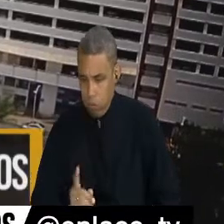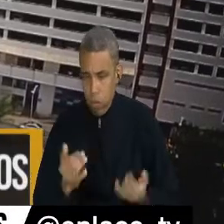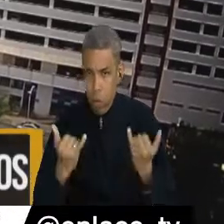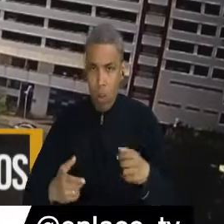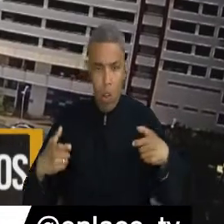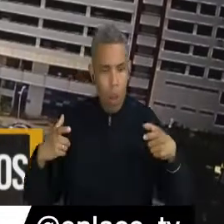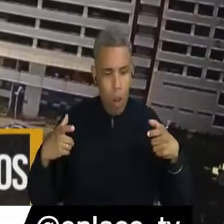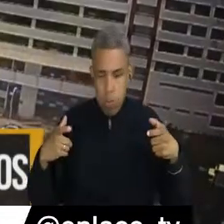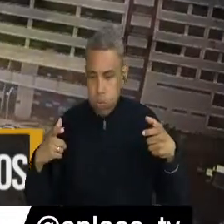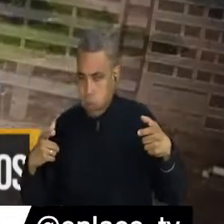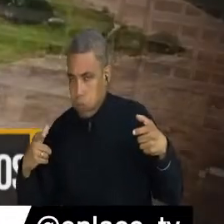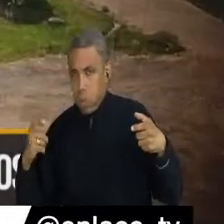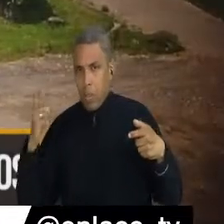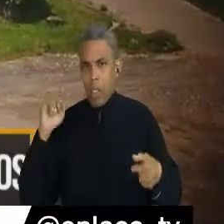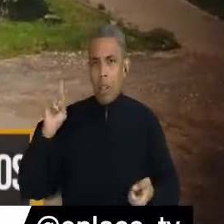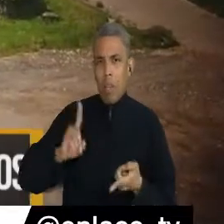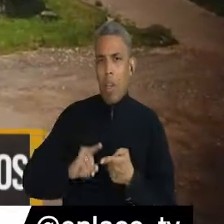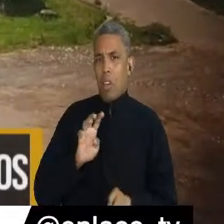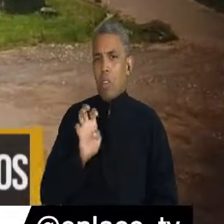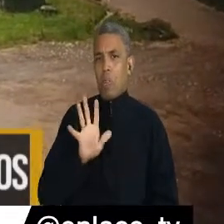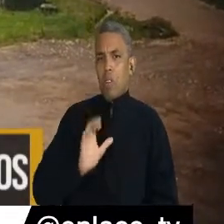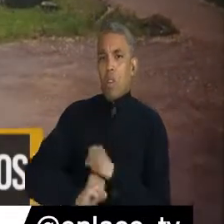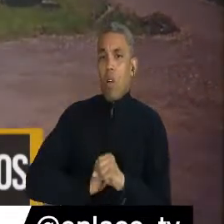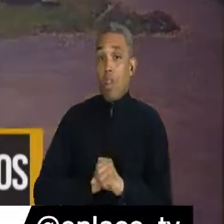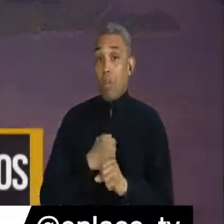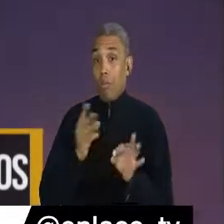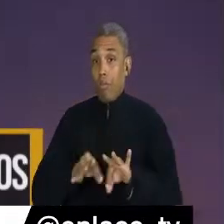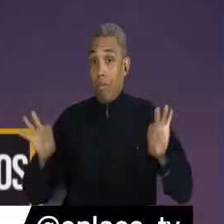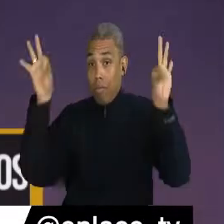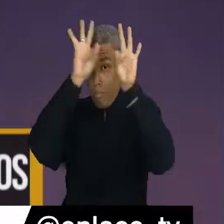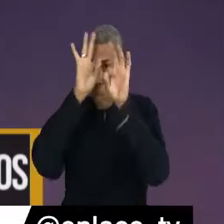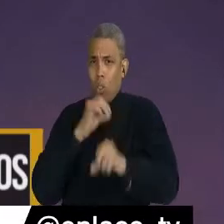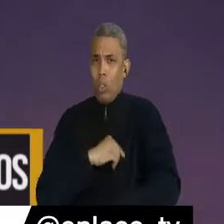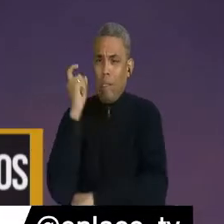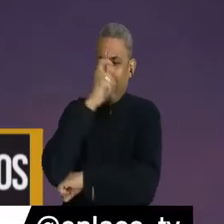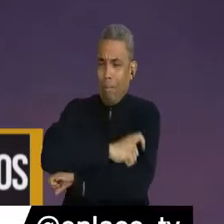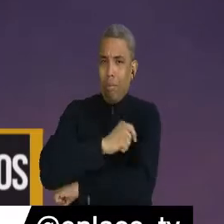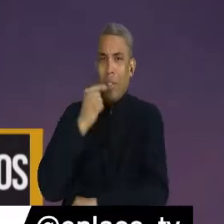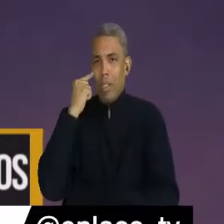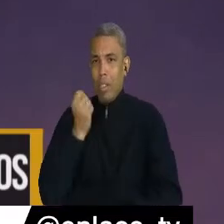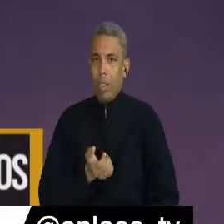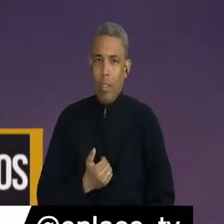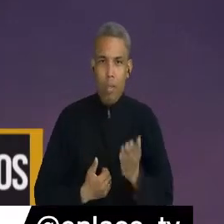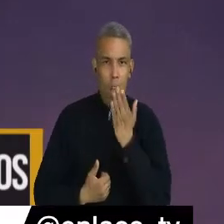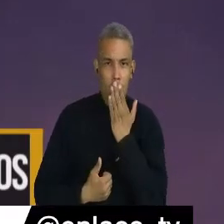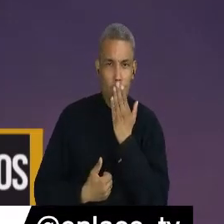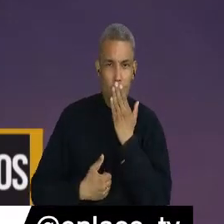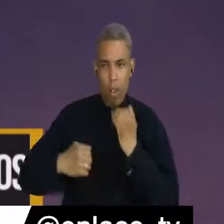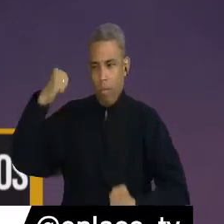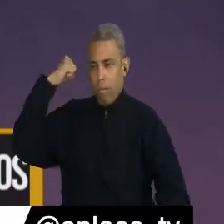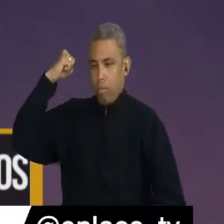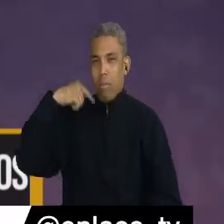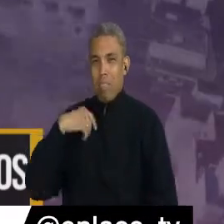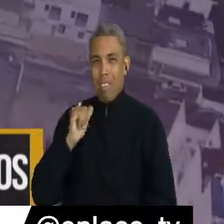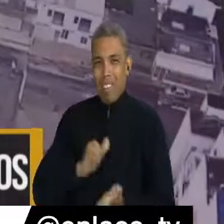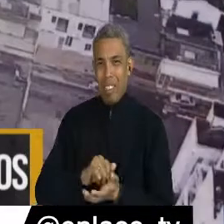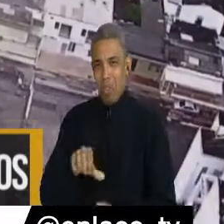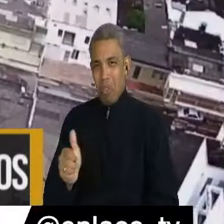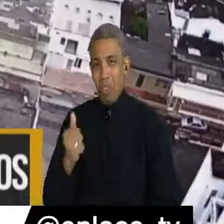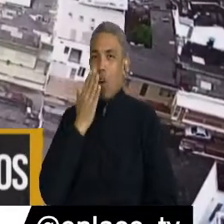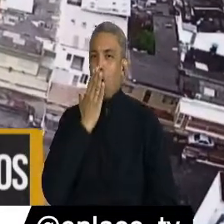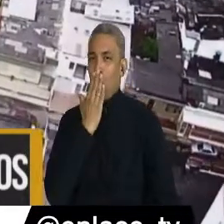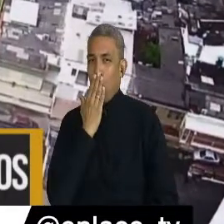Bella Hija del Sol y cómo olvidar la importancia del petróleo, del cacique Pipatón y Yarima. Son algunos de los datos infaltables cuando de historia